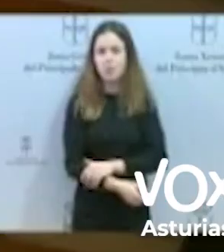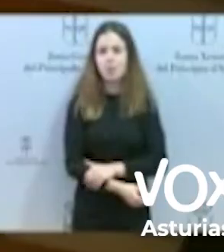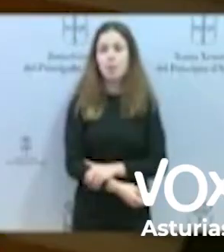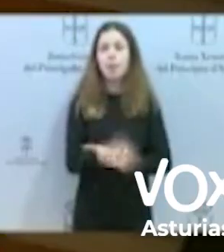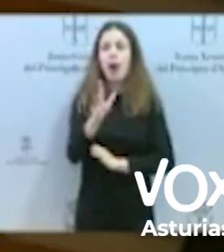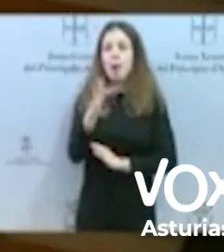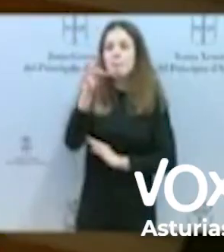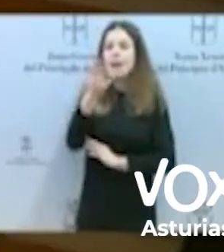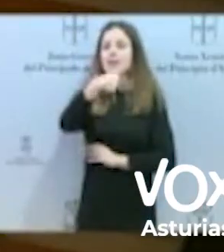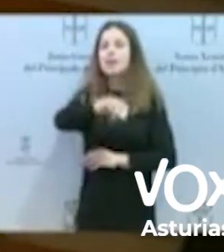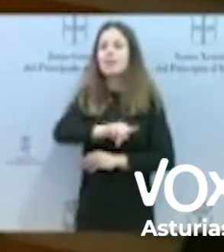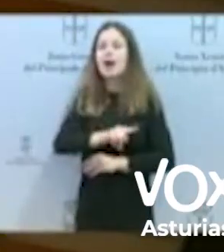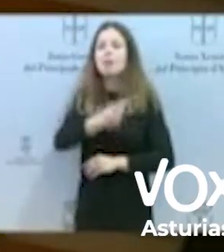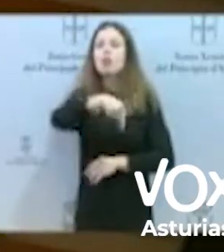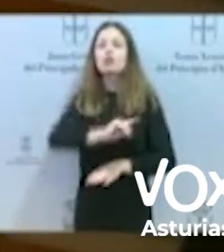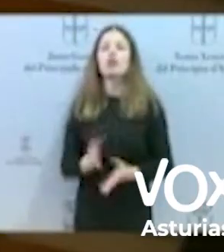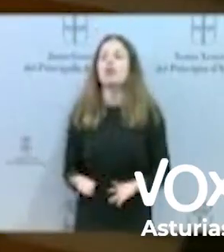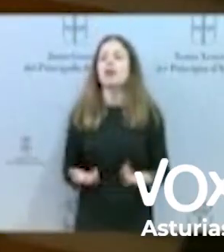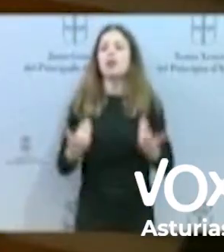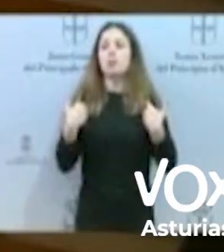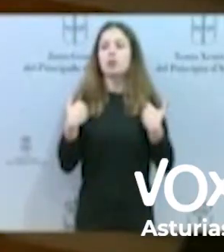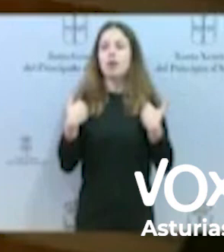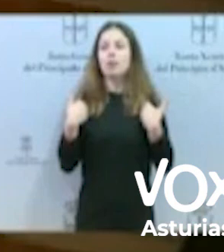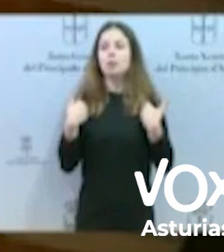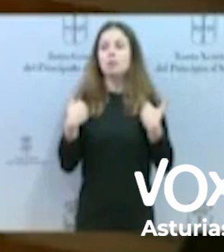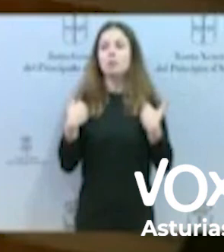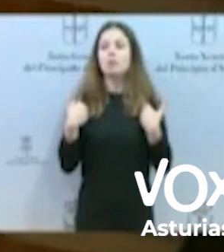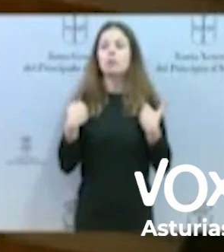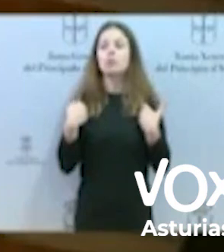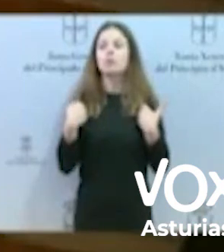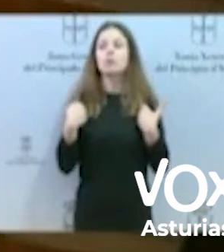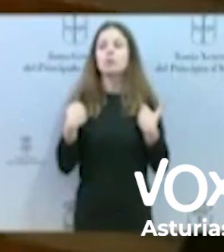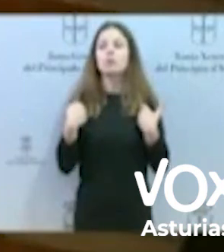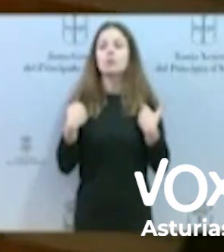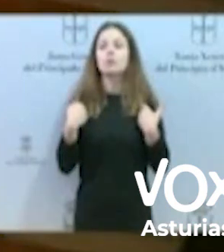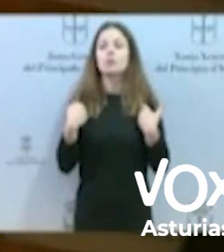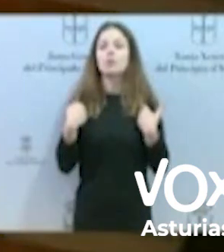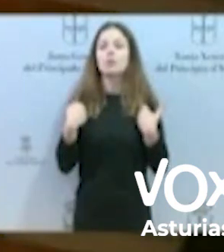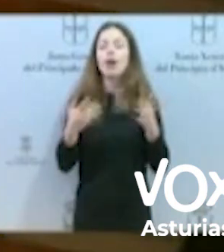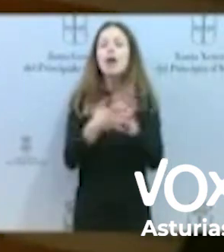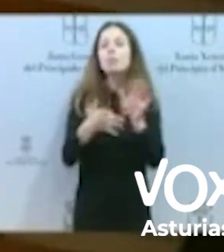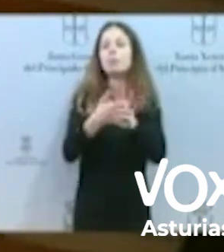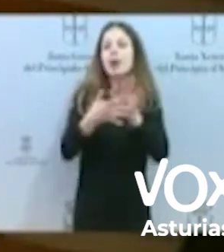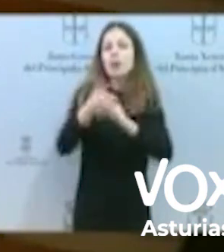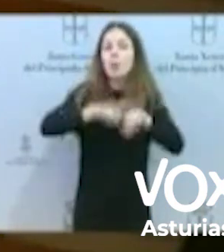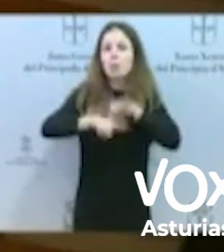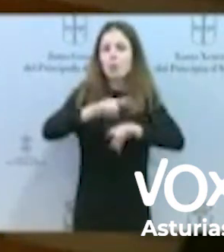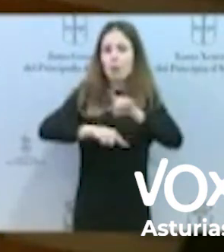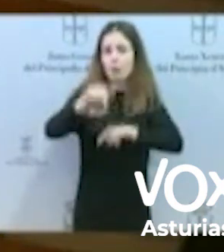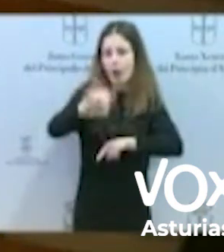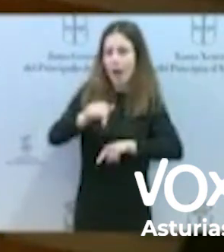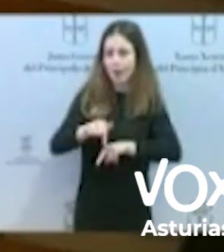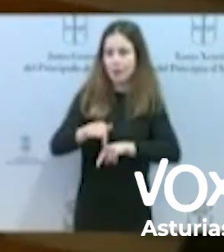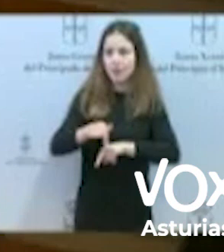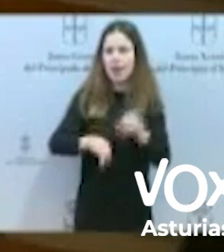Les exigimos, como asturianos, una explicación a este desastre. Les exigimos en nombre de todos esos votantes que nos han apoyado